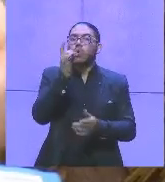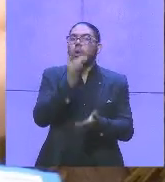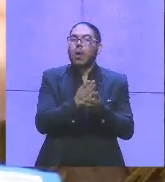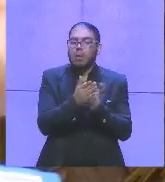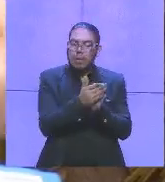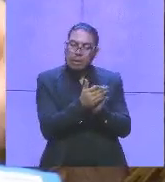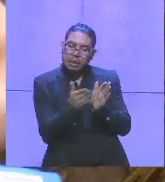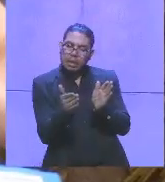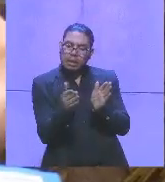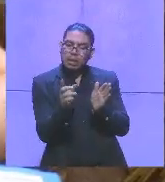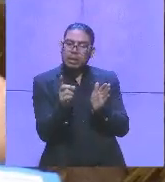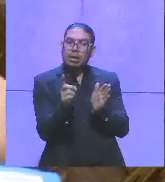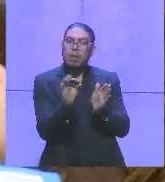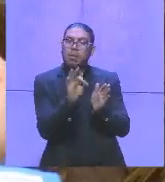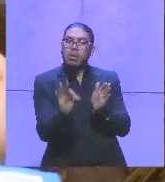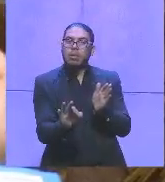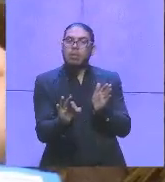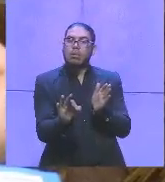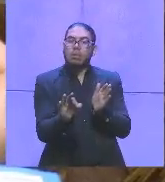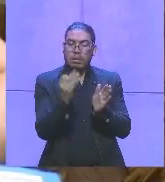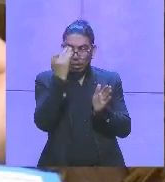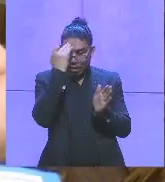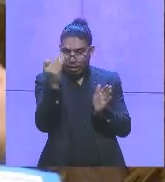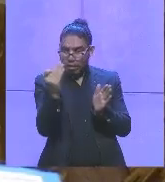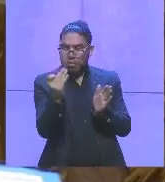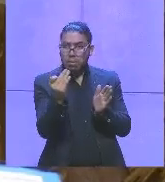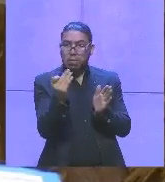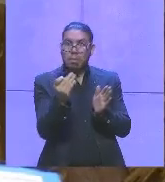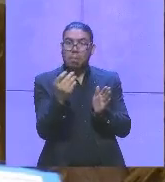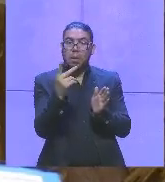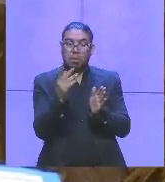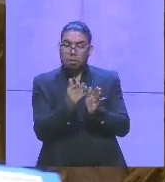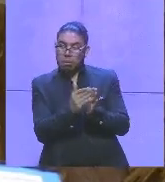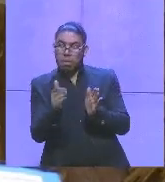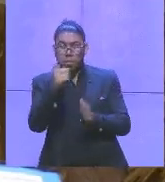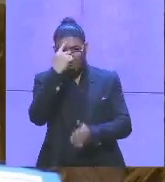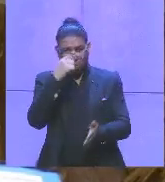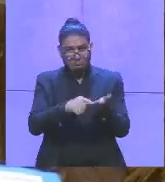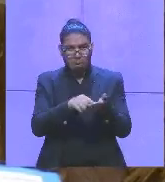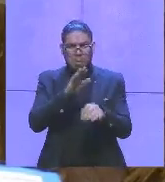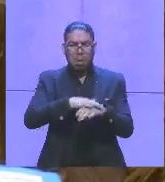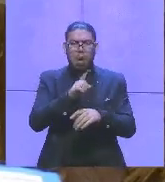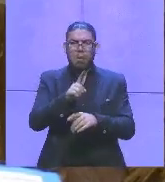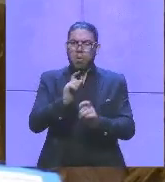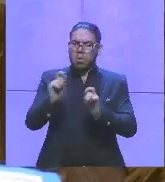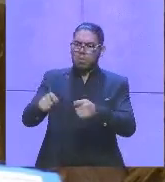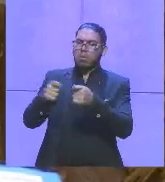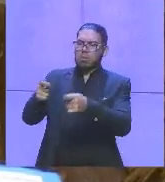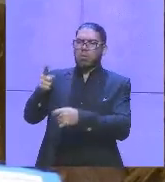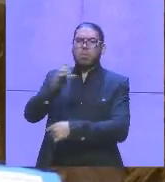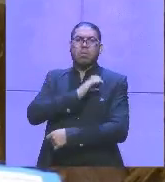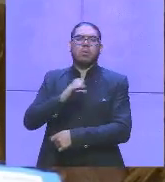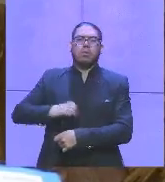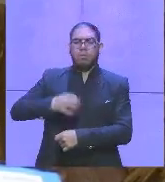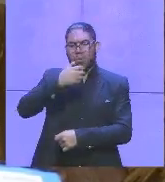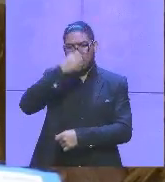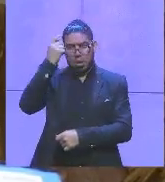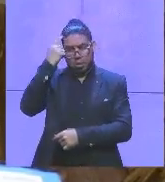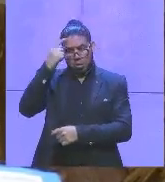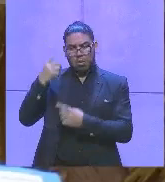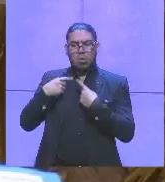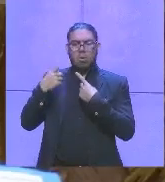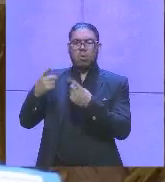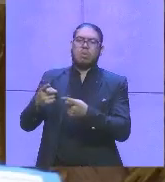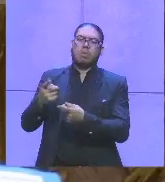derecho de manera igualitaria a todos los partidos políticos. Pero no crean que se le va a dar a un solo candidato independiente todo ese tiempo que le